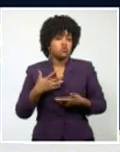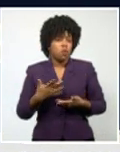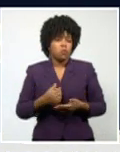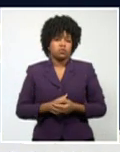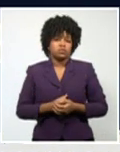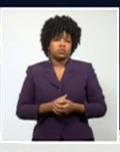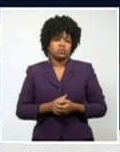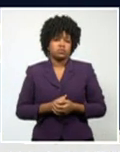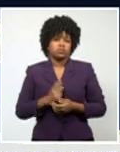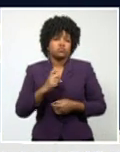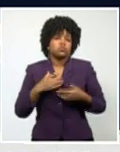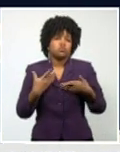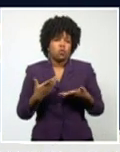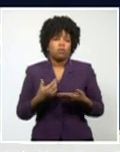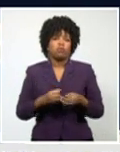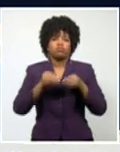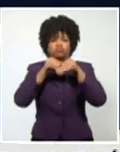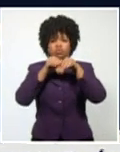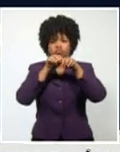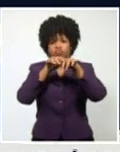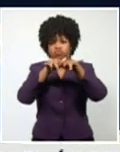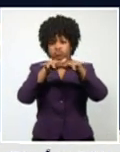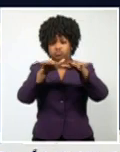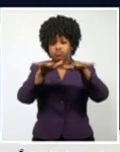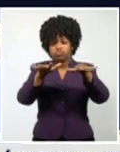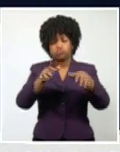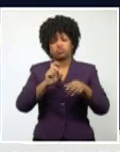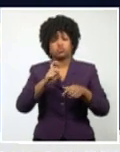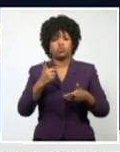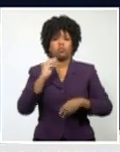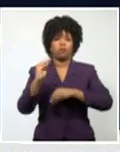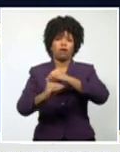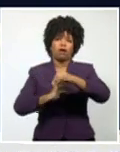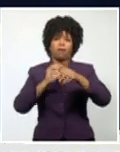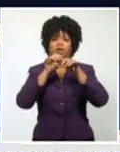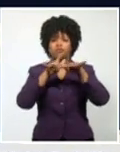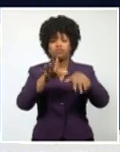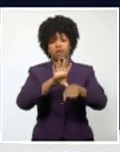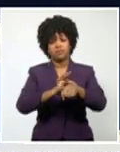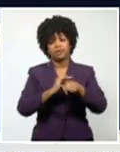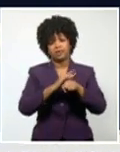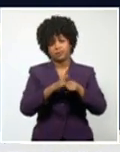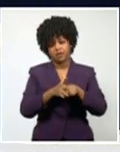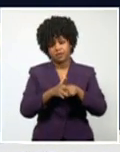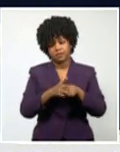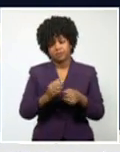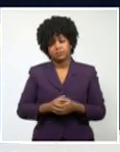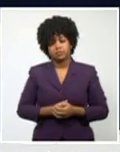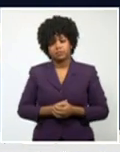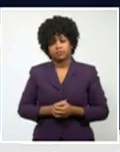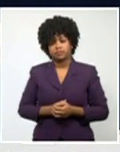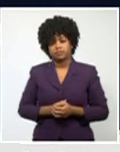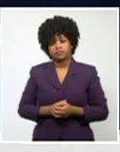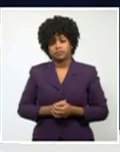de cómo se transmite, o sea, cómo se produce la transmisión de la enfermedad de un continente a otro, de un país a